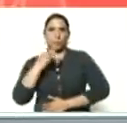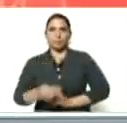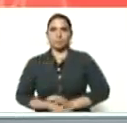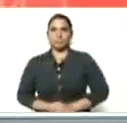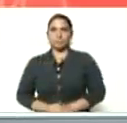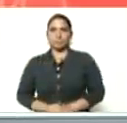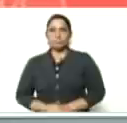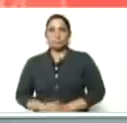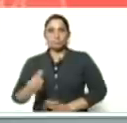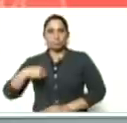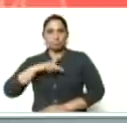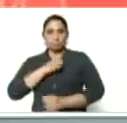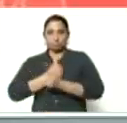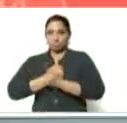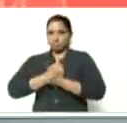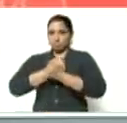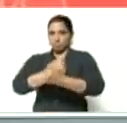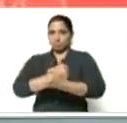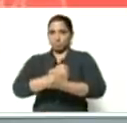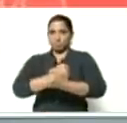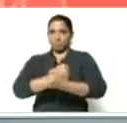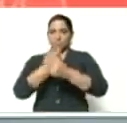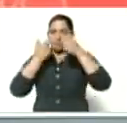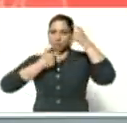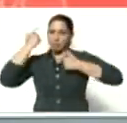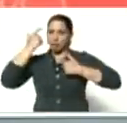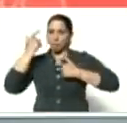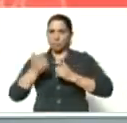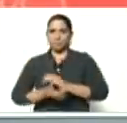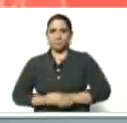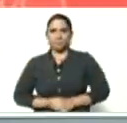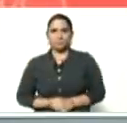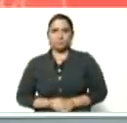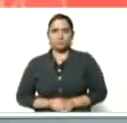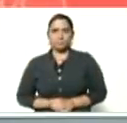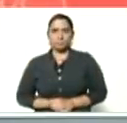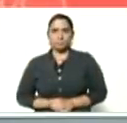a nuestro amado comandante Hugo Rafael Chávez Fría.